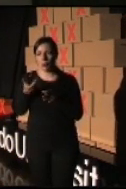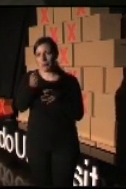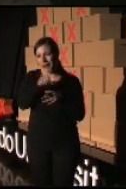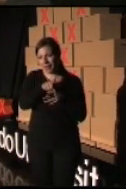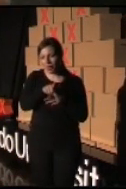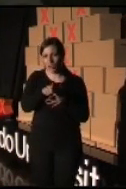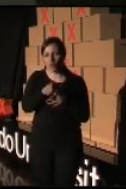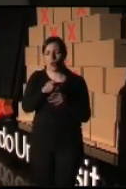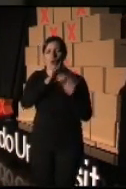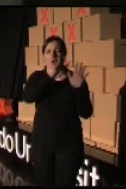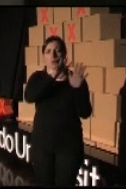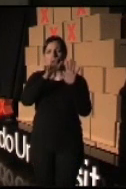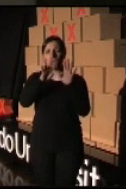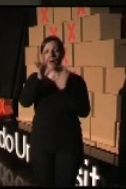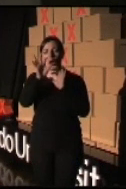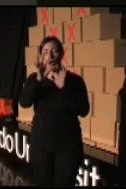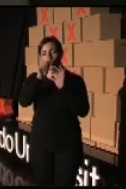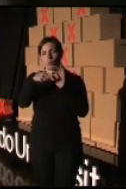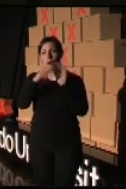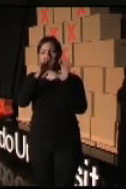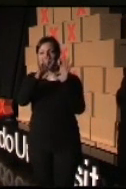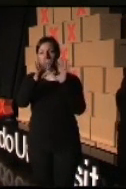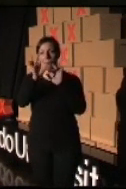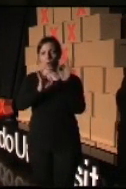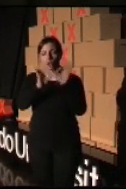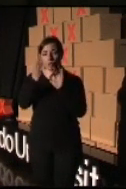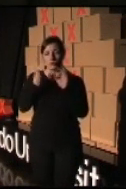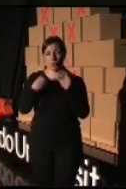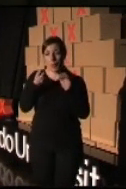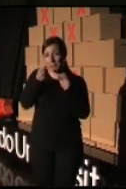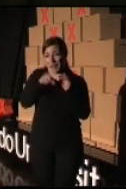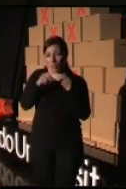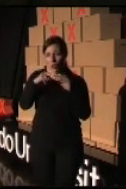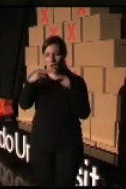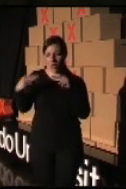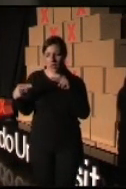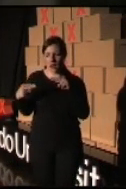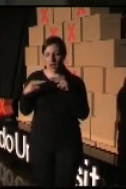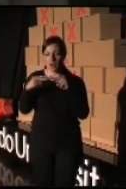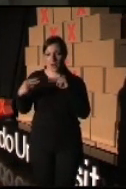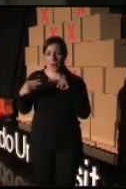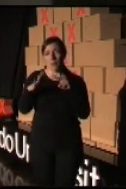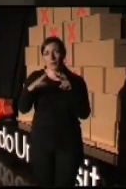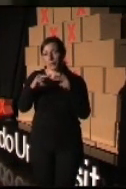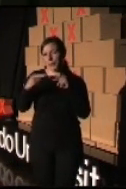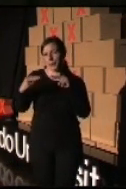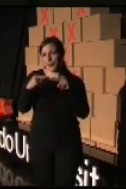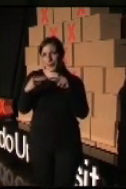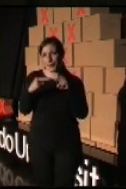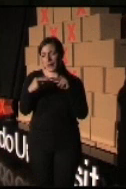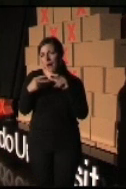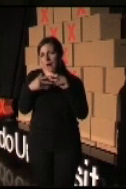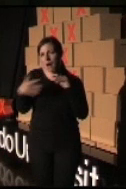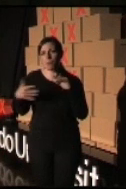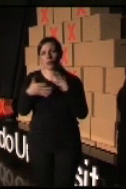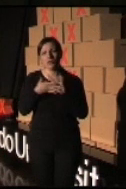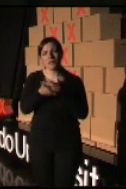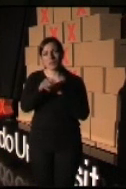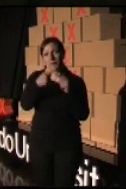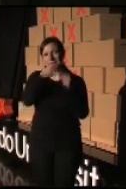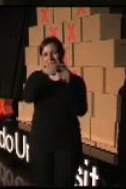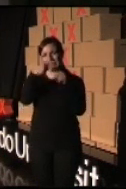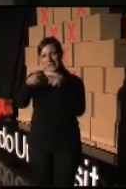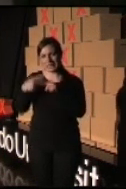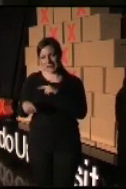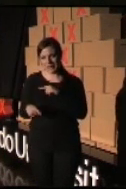un 99,9% de similitud en nuestro genoma, pero como el genoma es muy grande, esto implica también muchas diferencias.